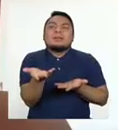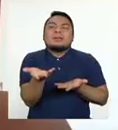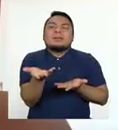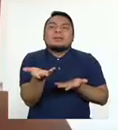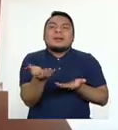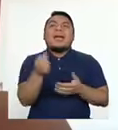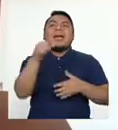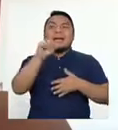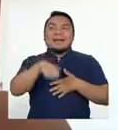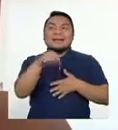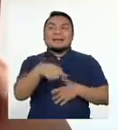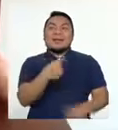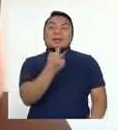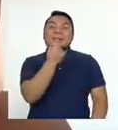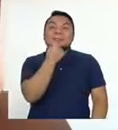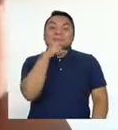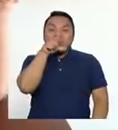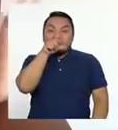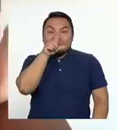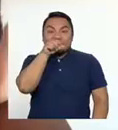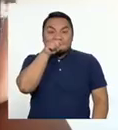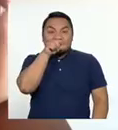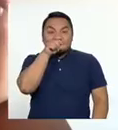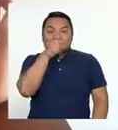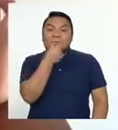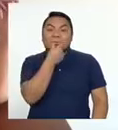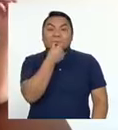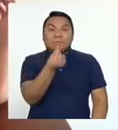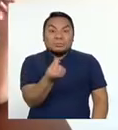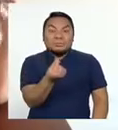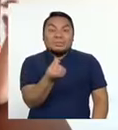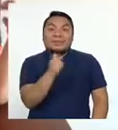¡Sí, sí! ¡Su pico!